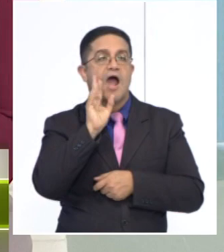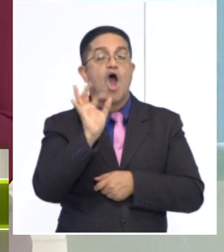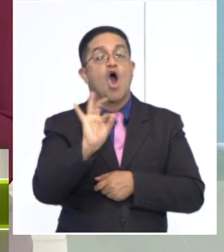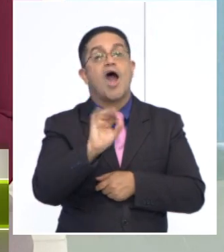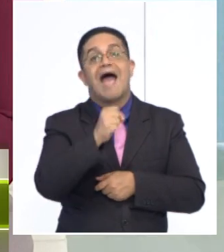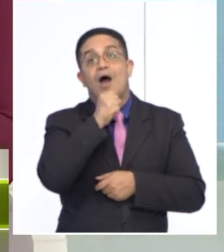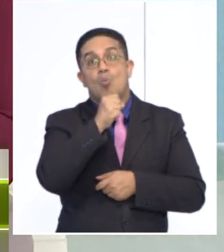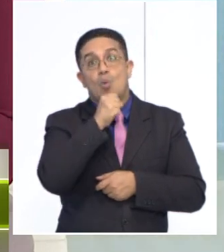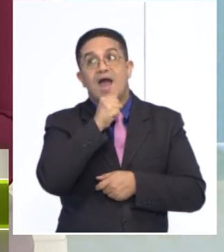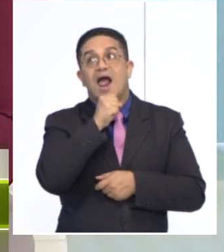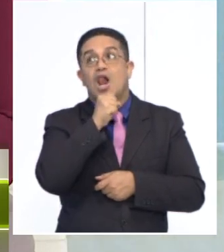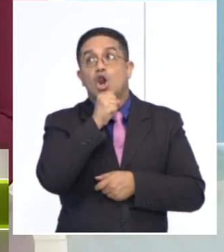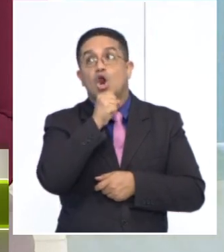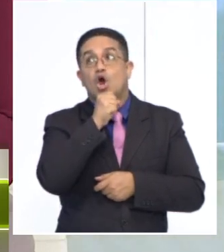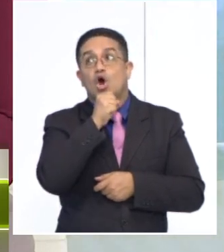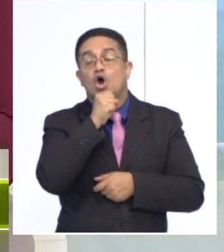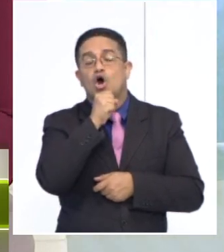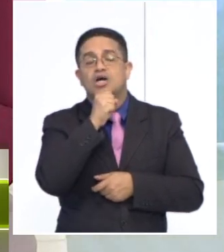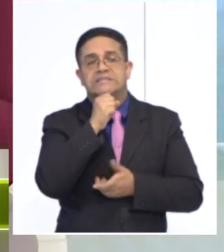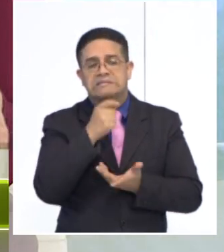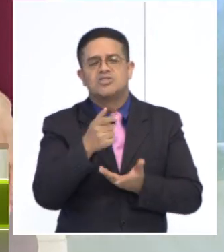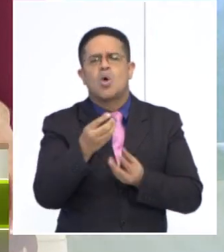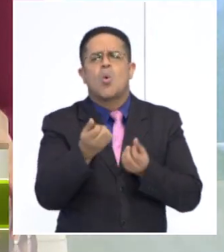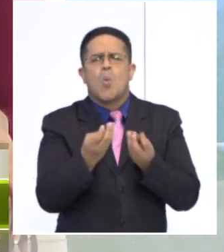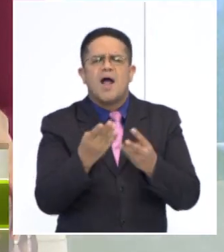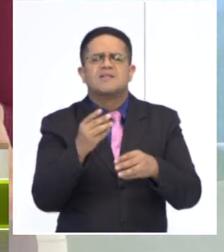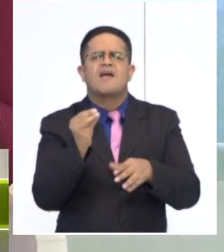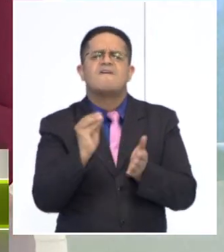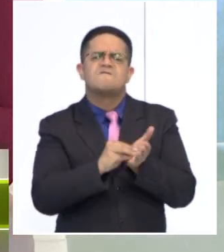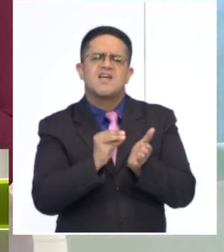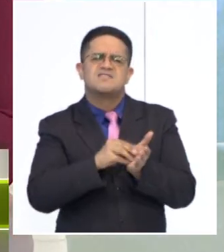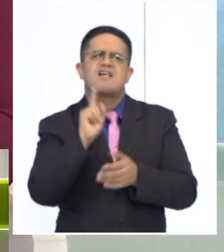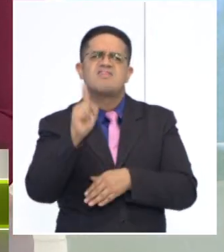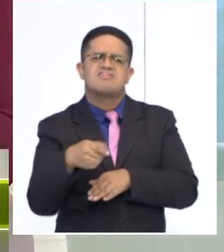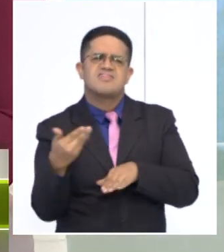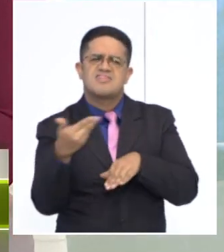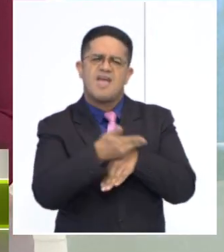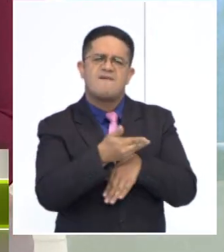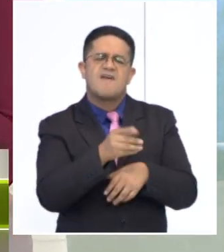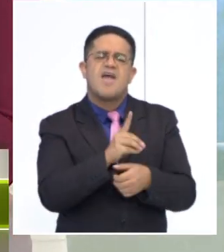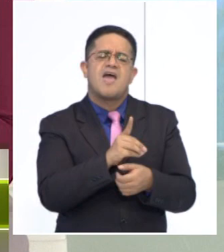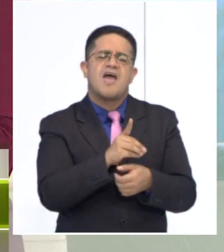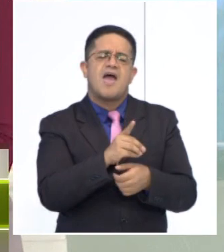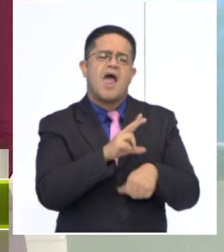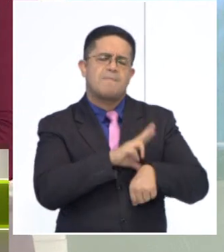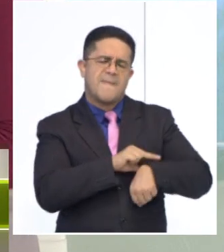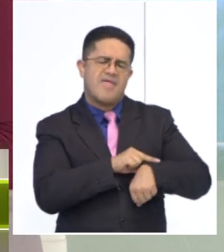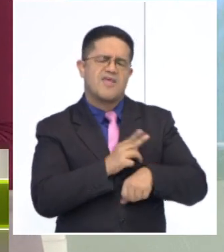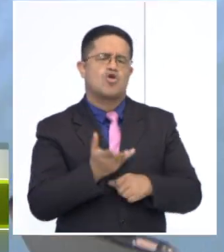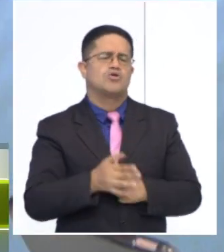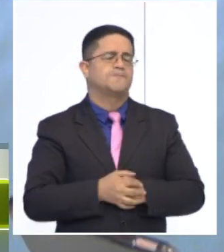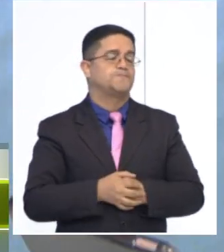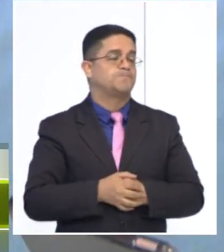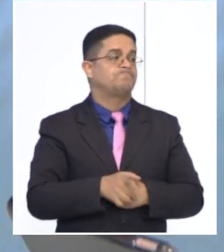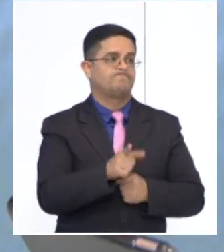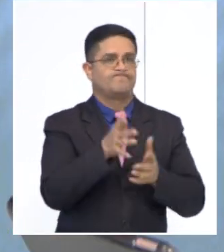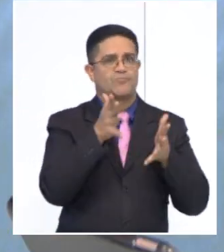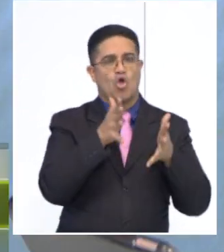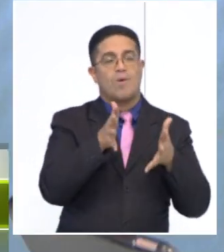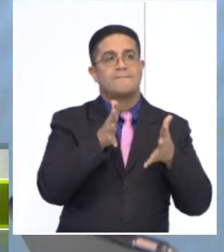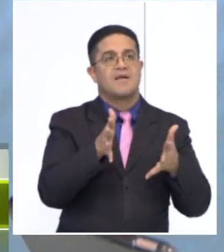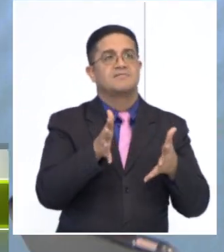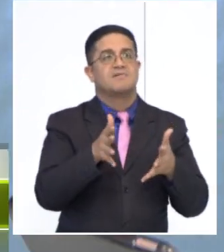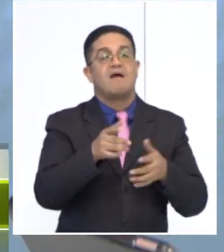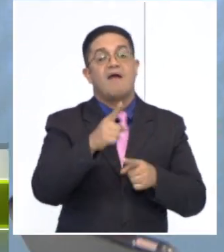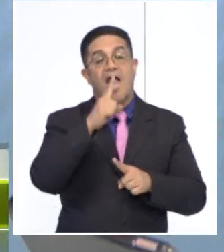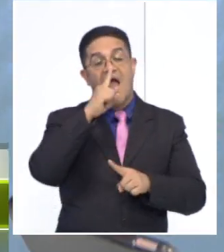lo padece, ¿con qué frecuencia debería ir al médico endocrinólogo a hacerse exámenes de rutina? ¿Con qué frecuencia? Se recomienda que cada